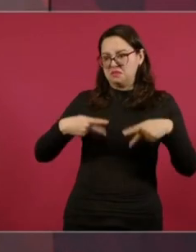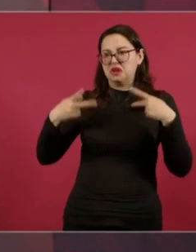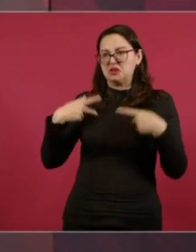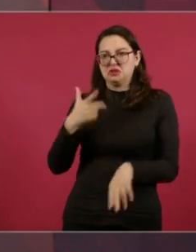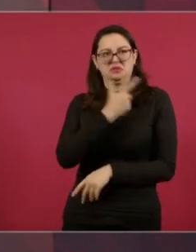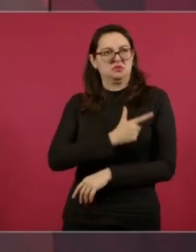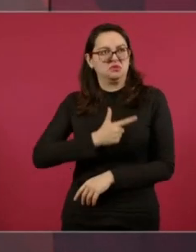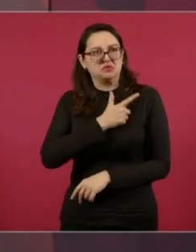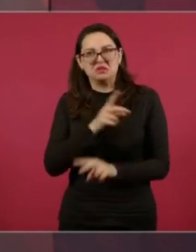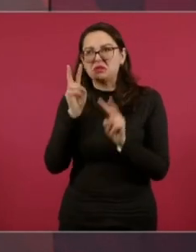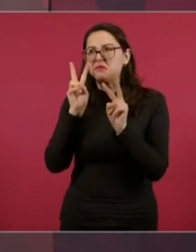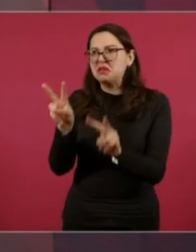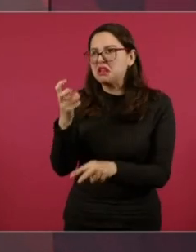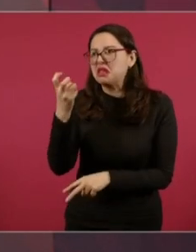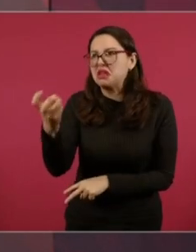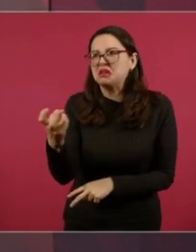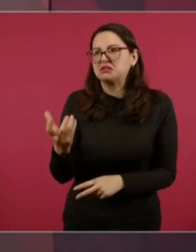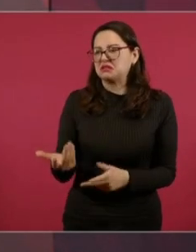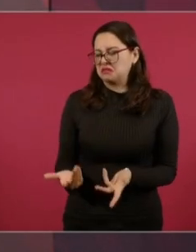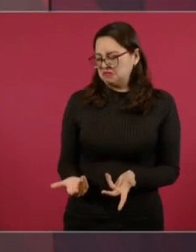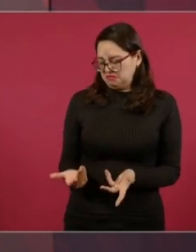aceptación.